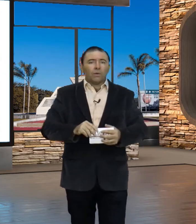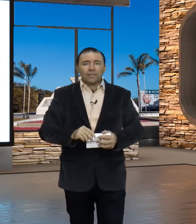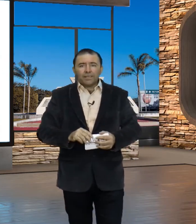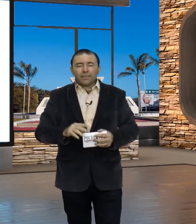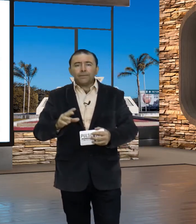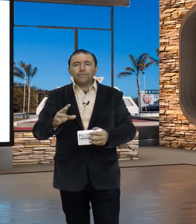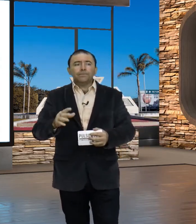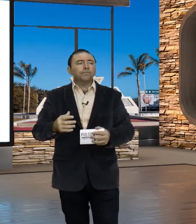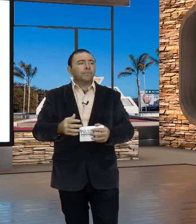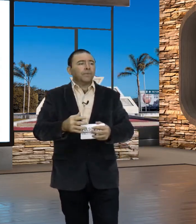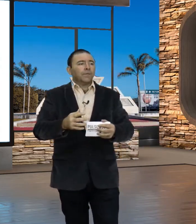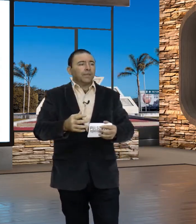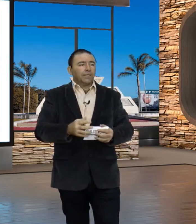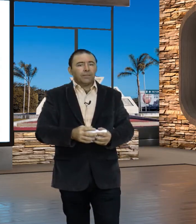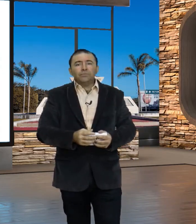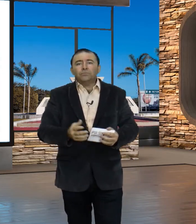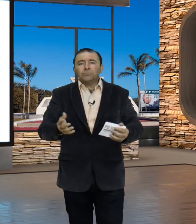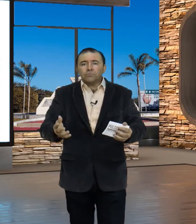para que cualquier